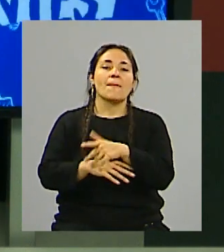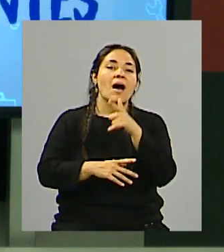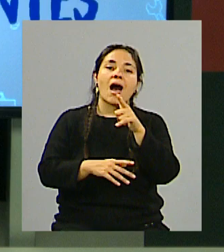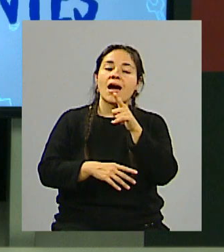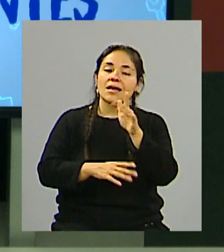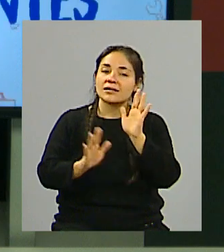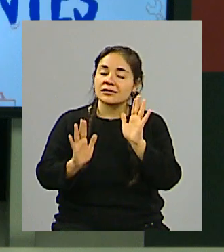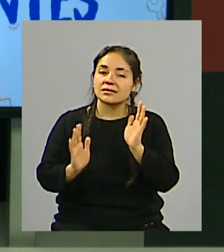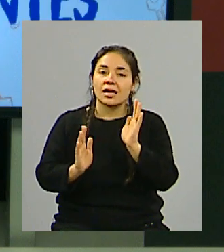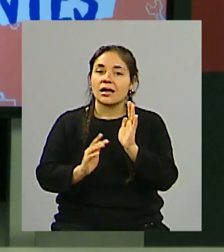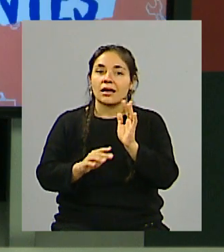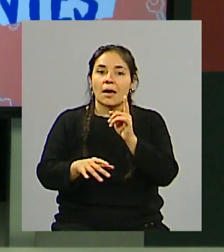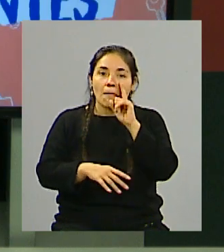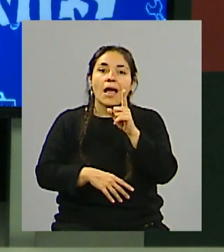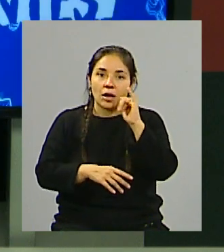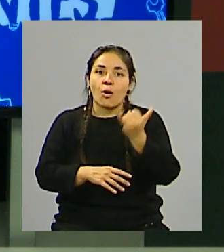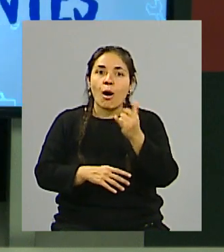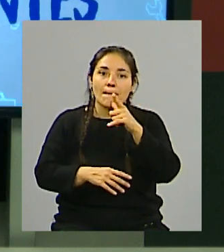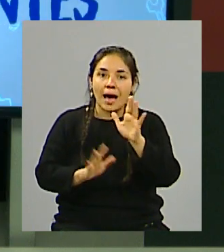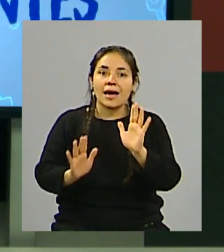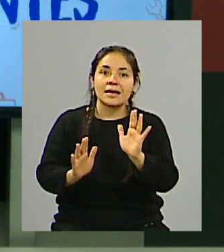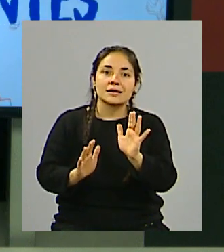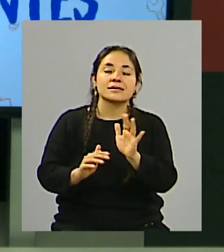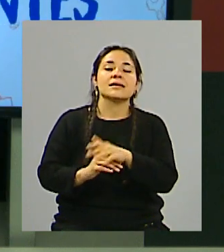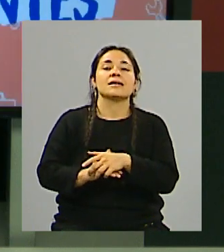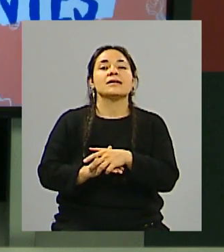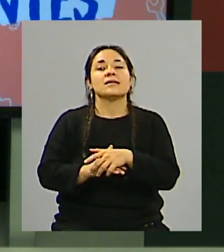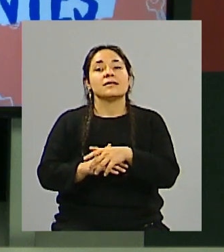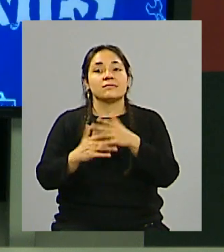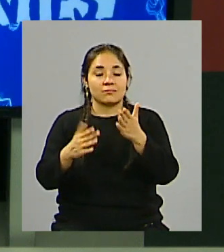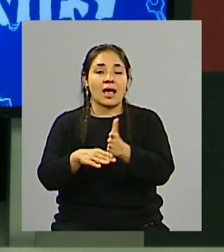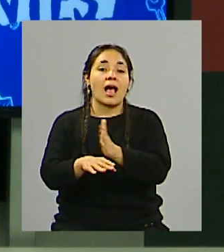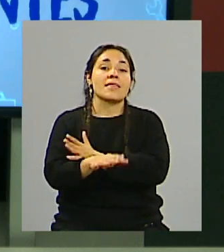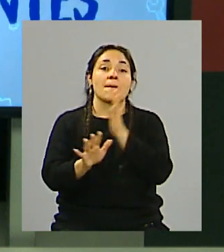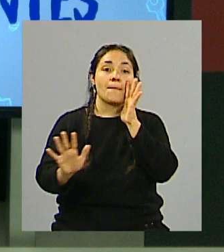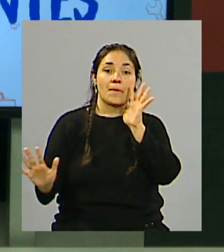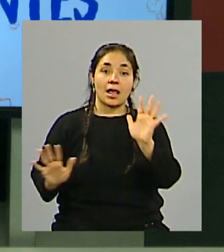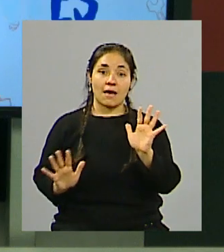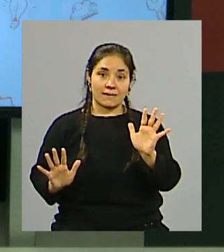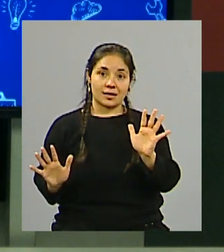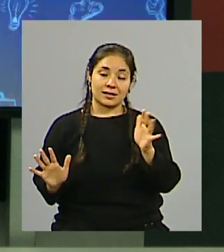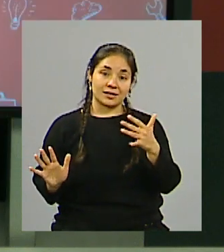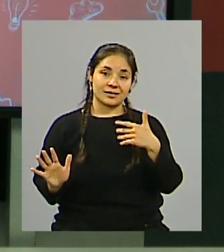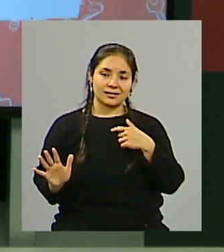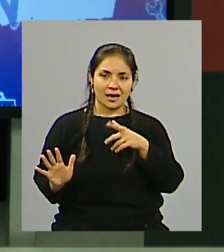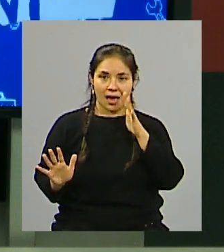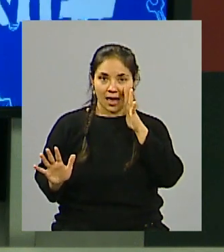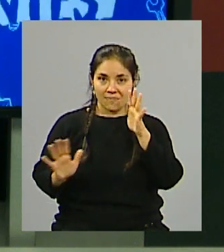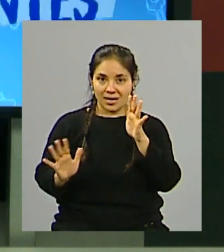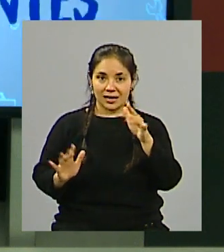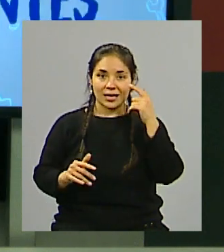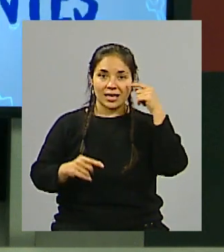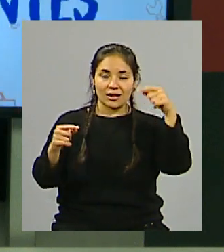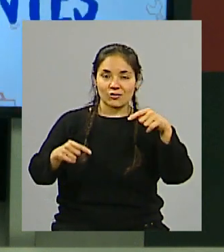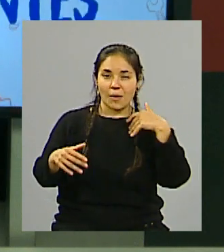siempre implica un riesgo, ¿no? Entonces, ante eso, la prevención les invita a las